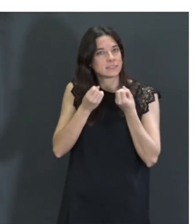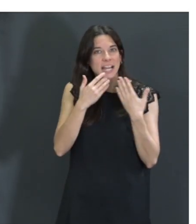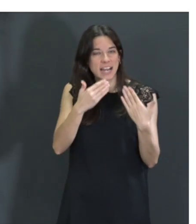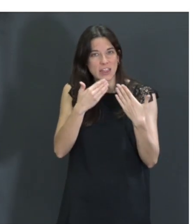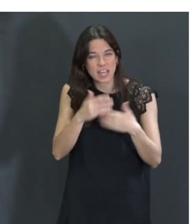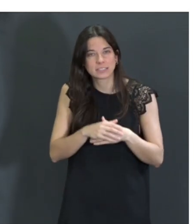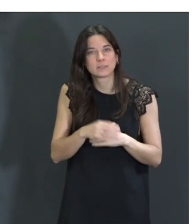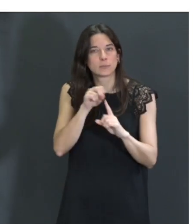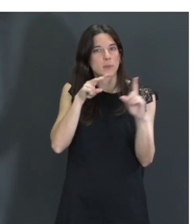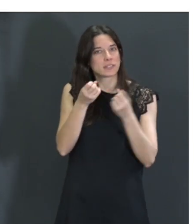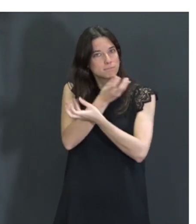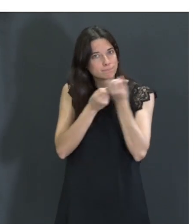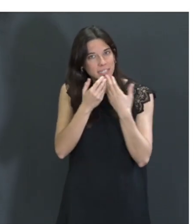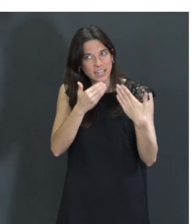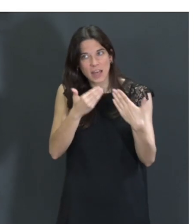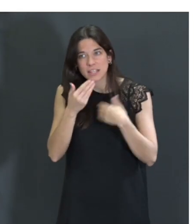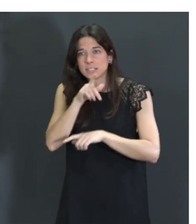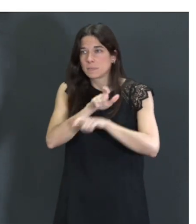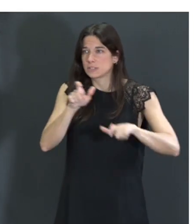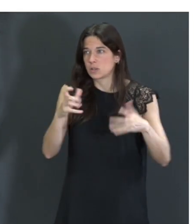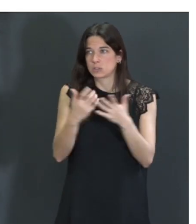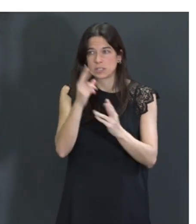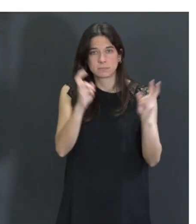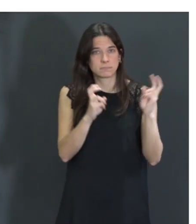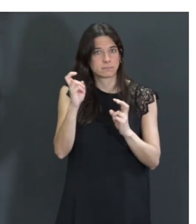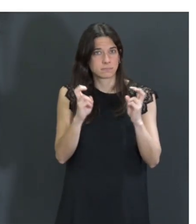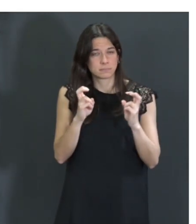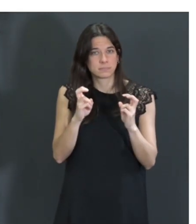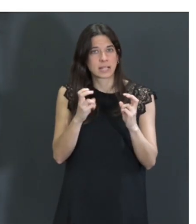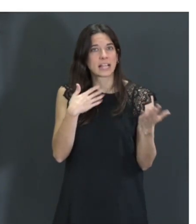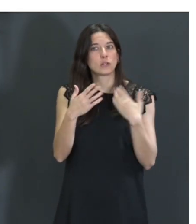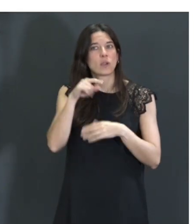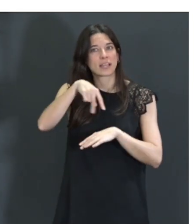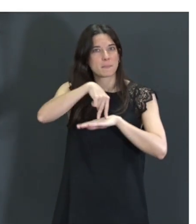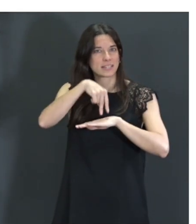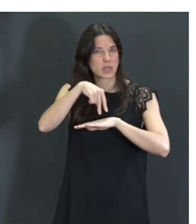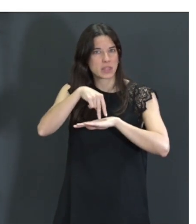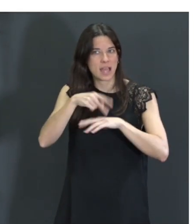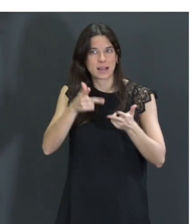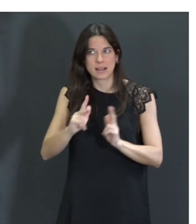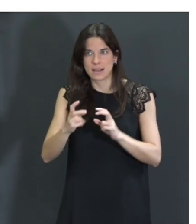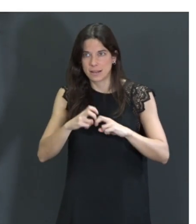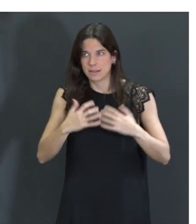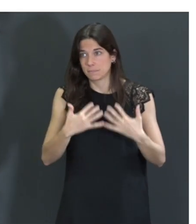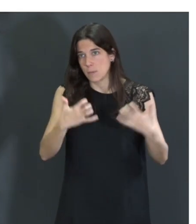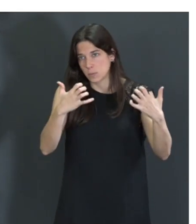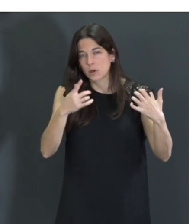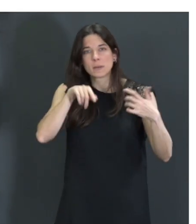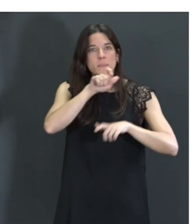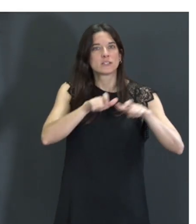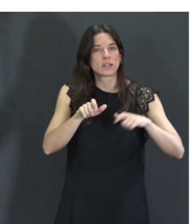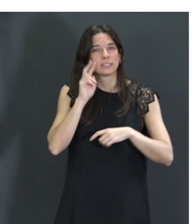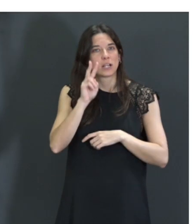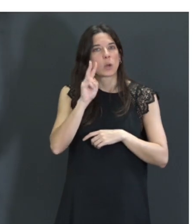y visiones. Muchas gracias a las personas que han seguido esta tertulia aquí en la sala, también a quienes lo están